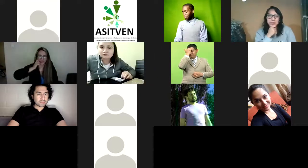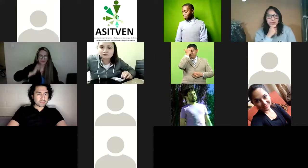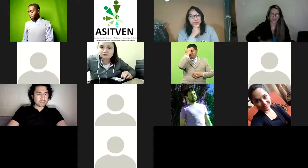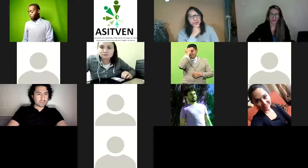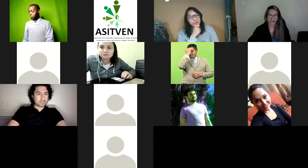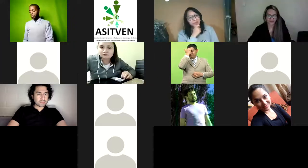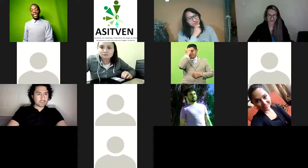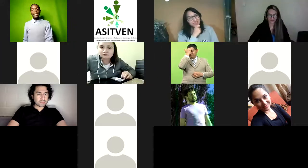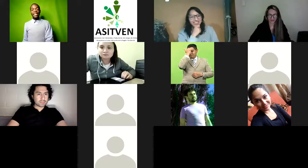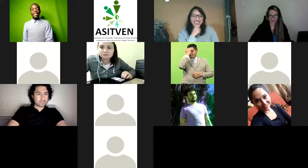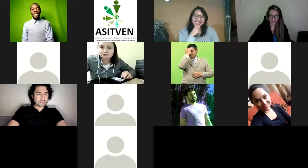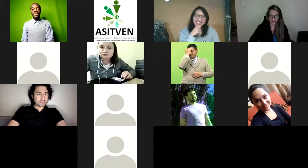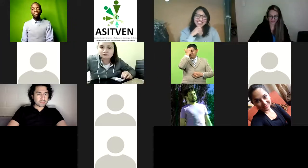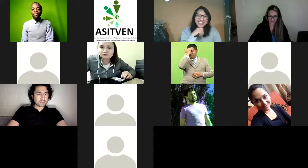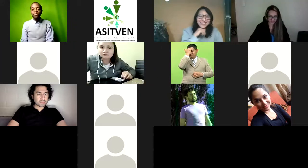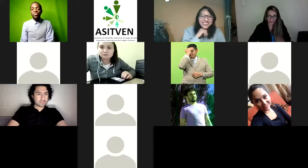Bueno,